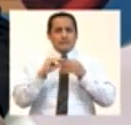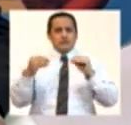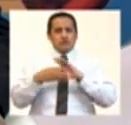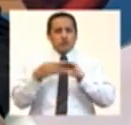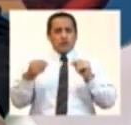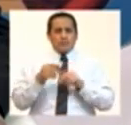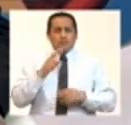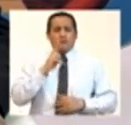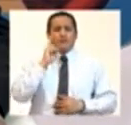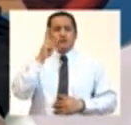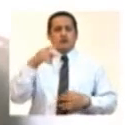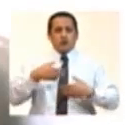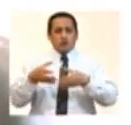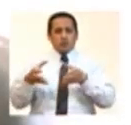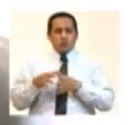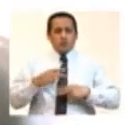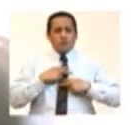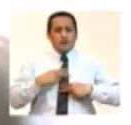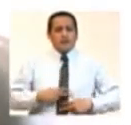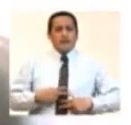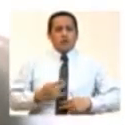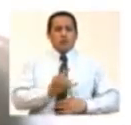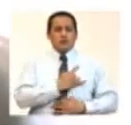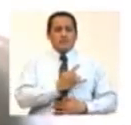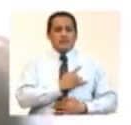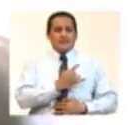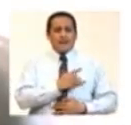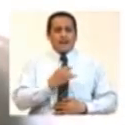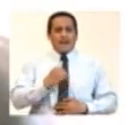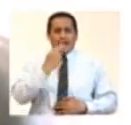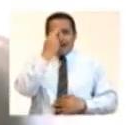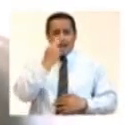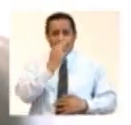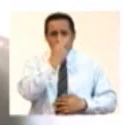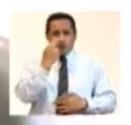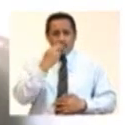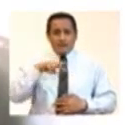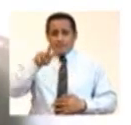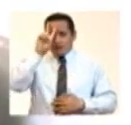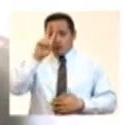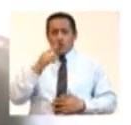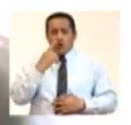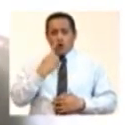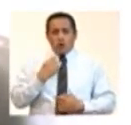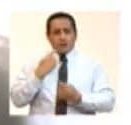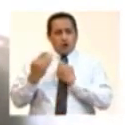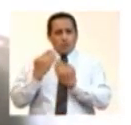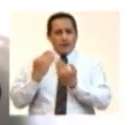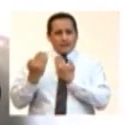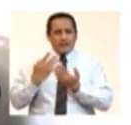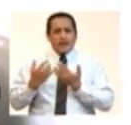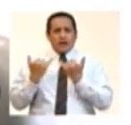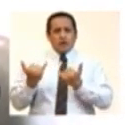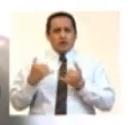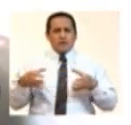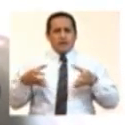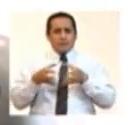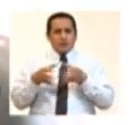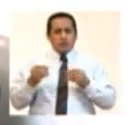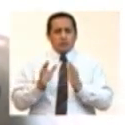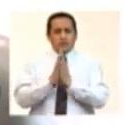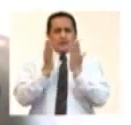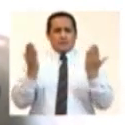es historiador y profesor del Departamento de Humanidades de la Universidad Católica del Perú, aparte de